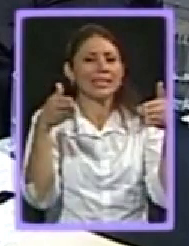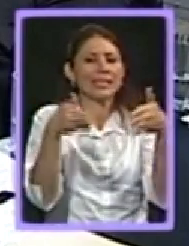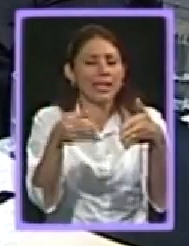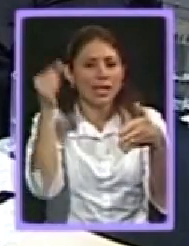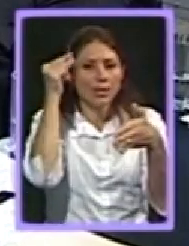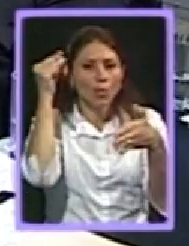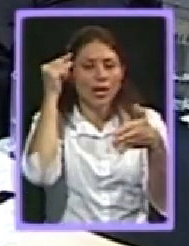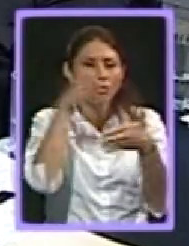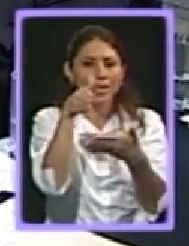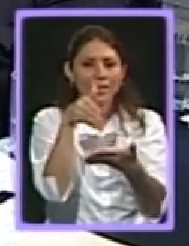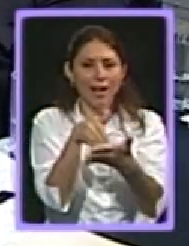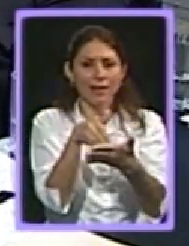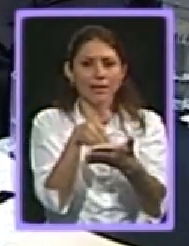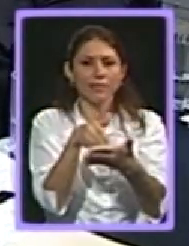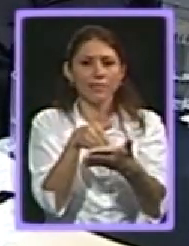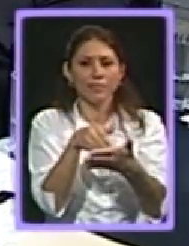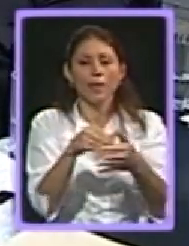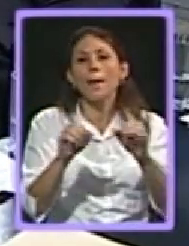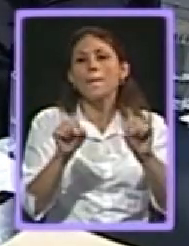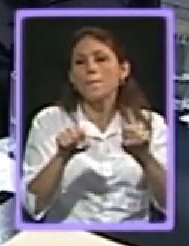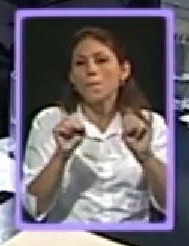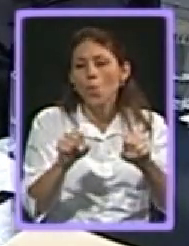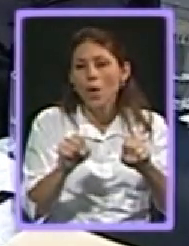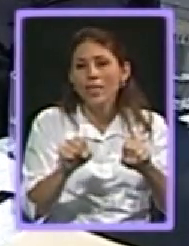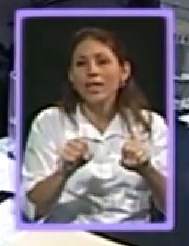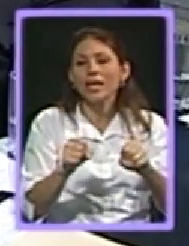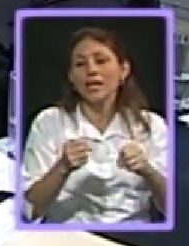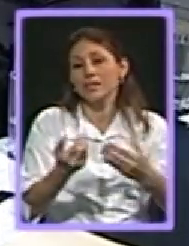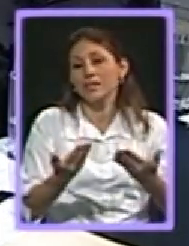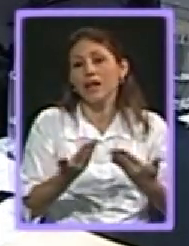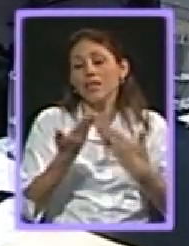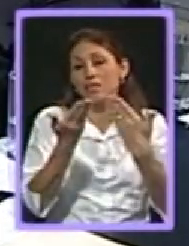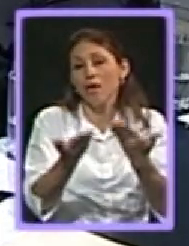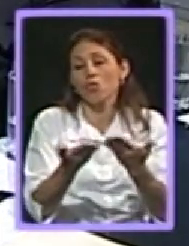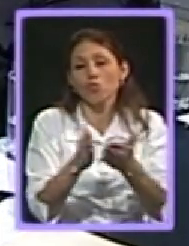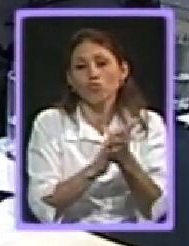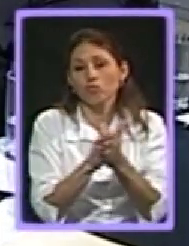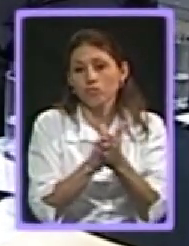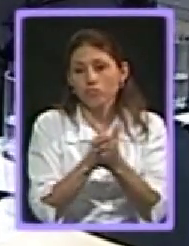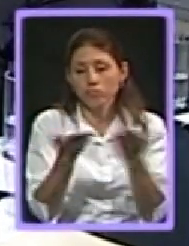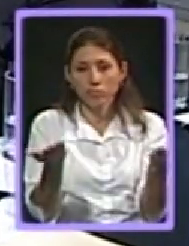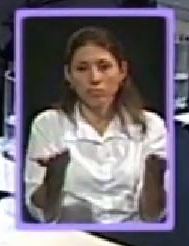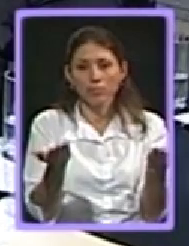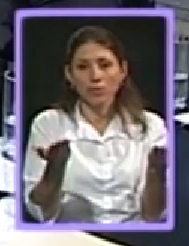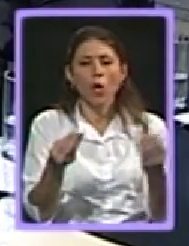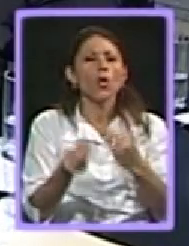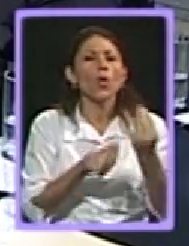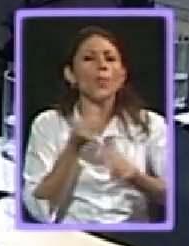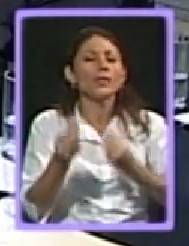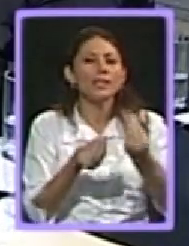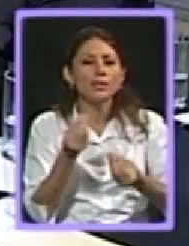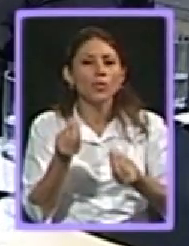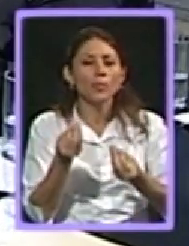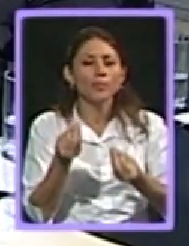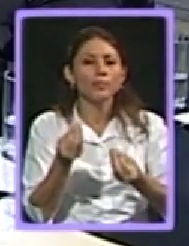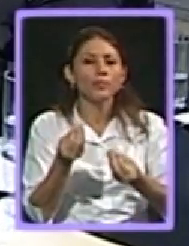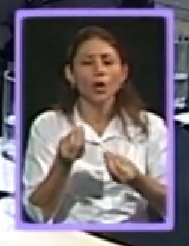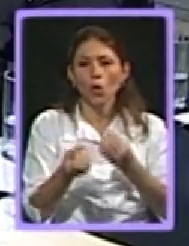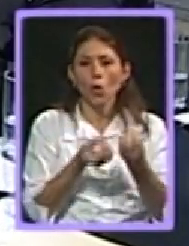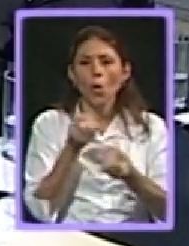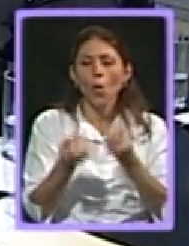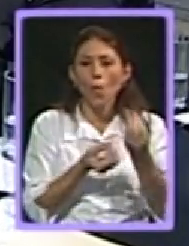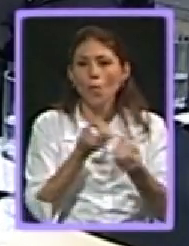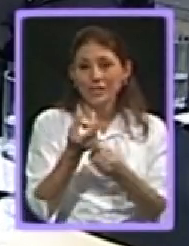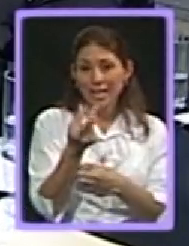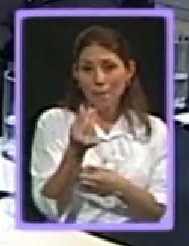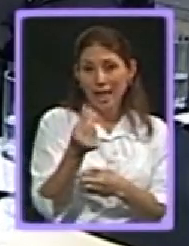central, pueden estar generando algún tipo de ineficiencias. ¿Y cómo es esto? O sea, ¿cómo es que las